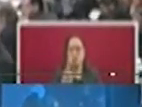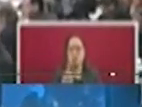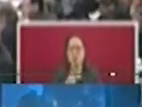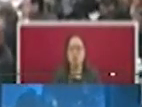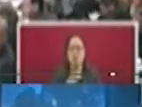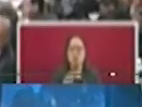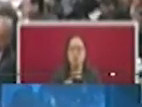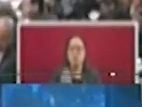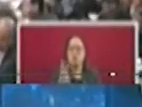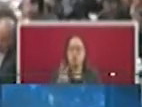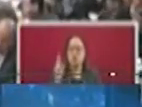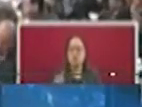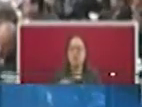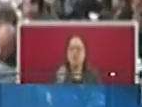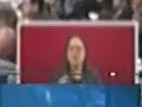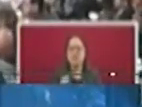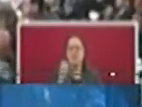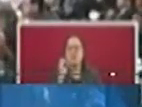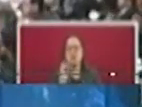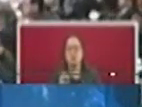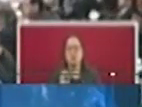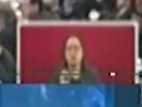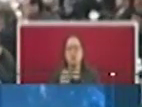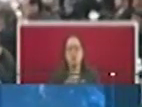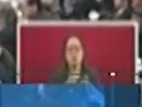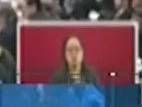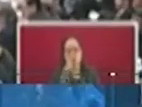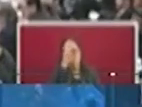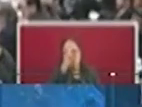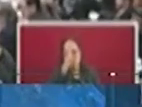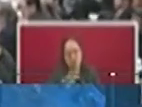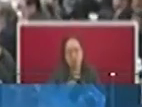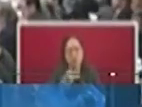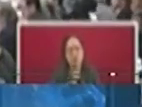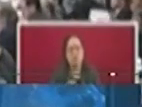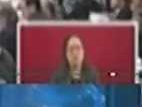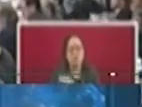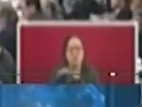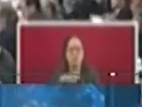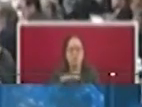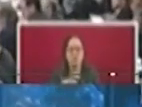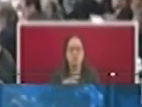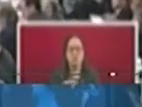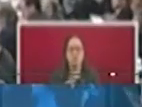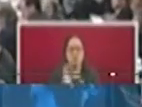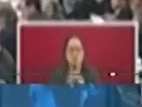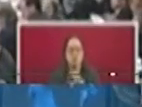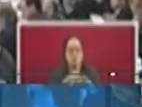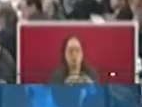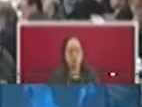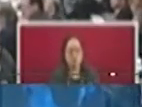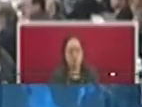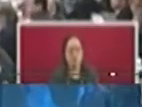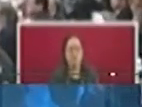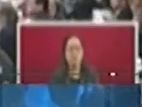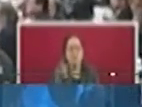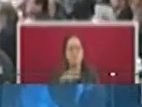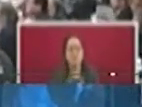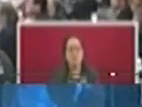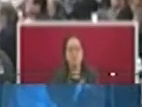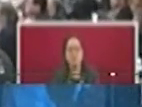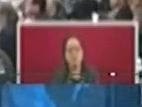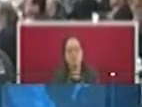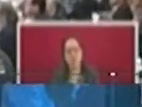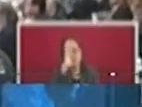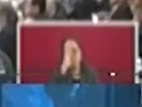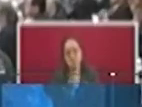la decisión de apoyar esta ampliación del término, iban a ser expulsados de forma inmediata.